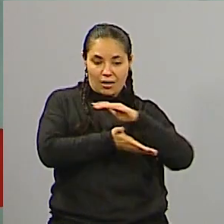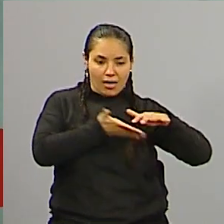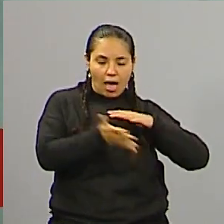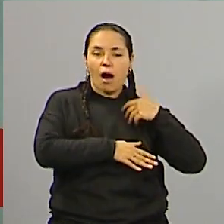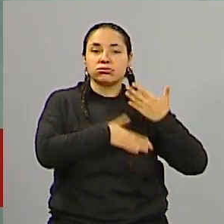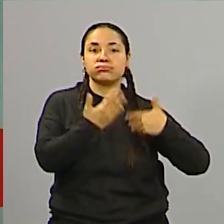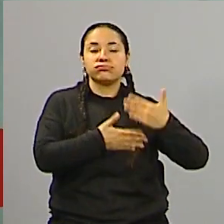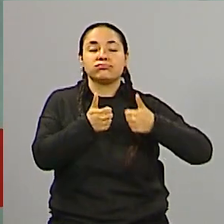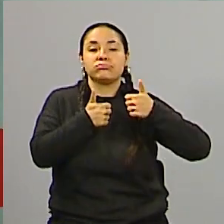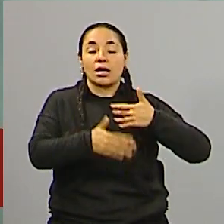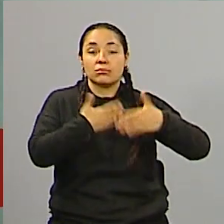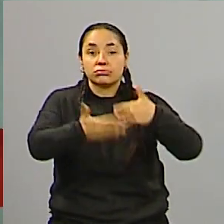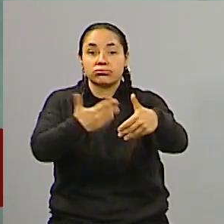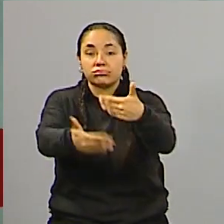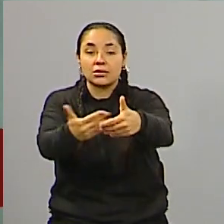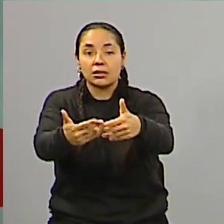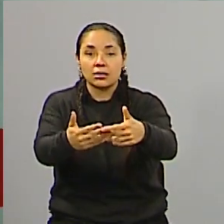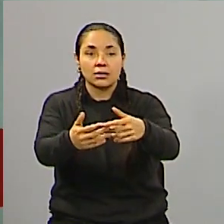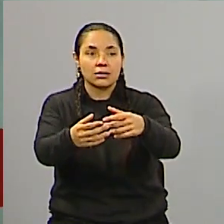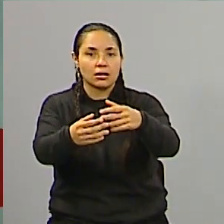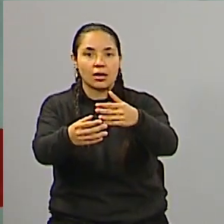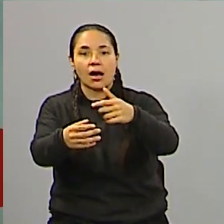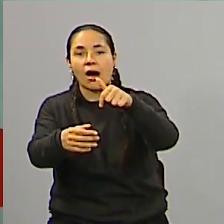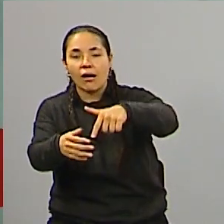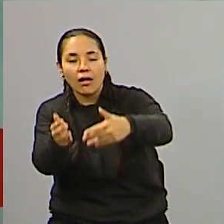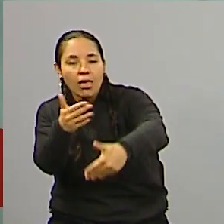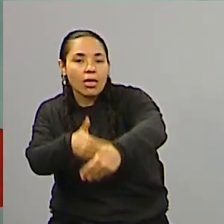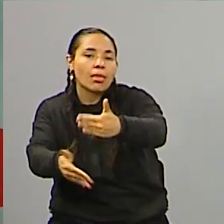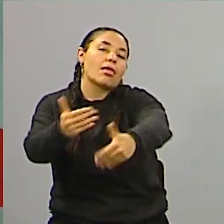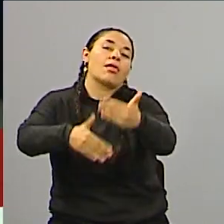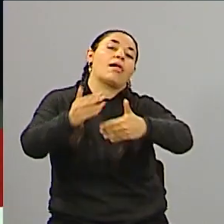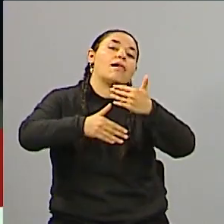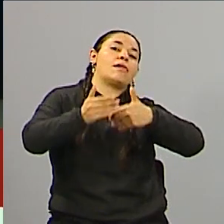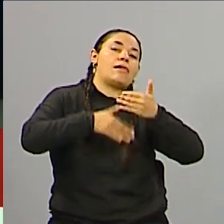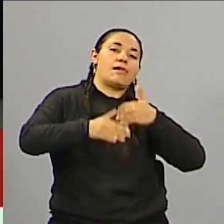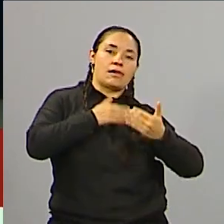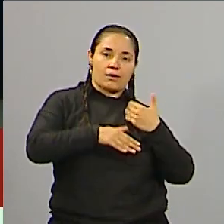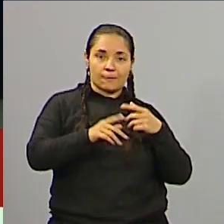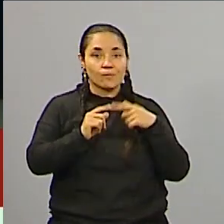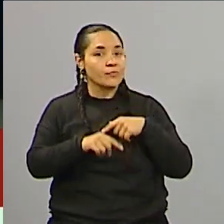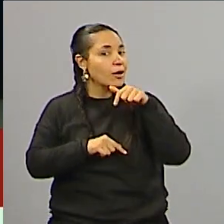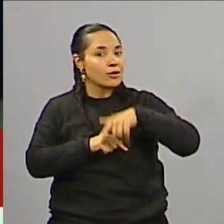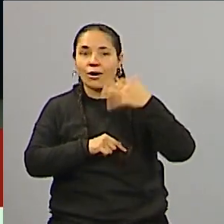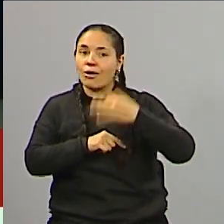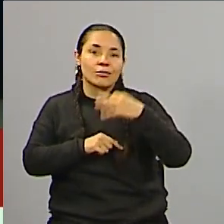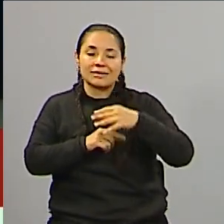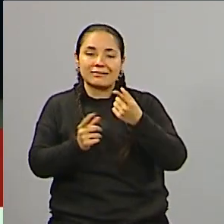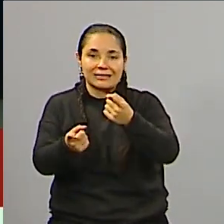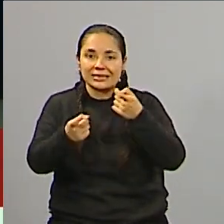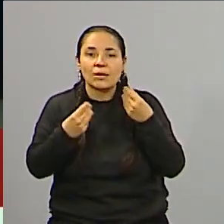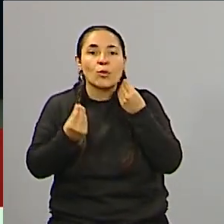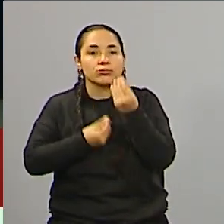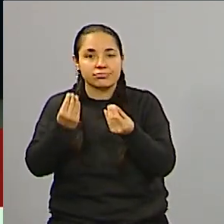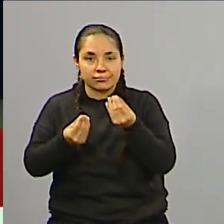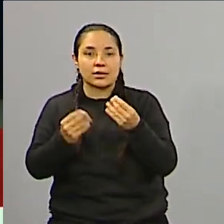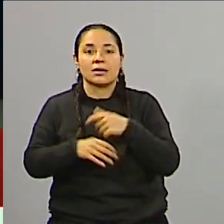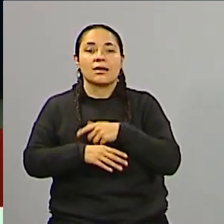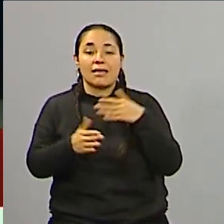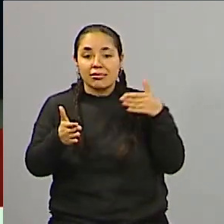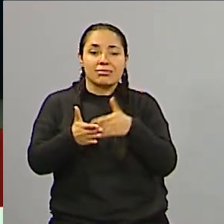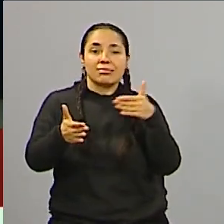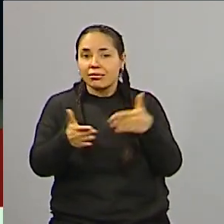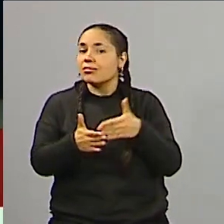qué esto de volver a la política? Siempre me interesó y yo creo que también viene de familia, siempre me interesó